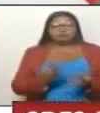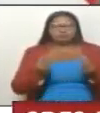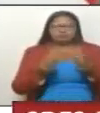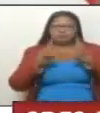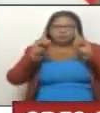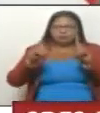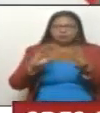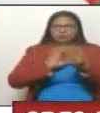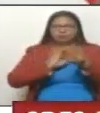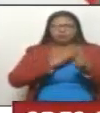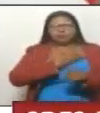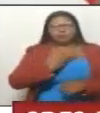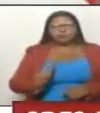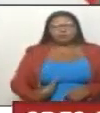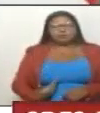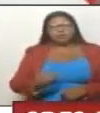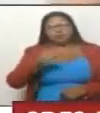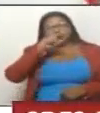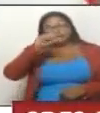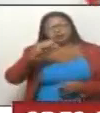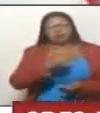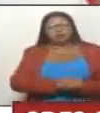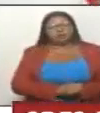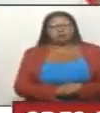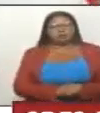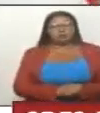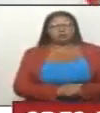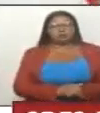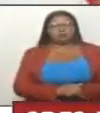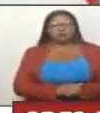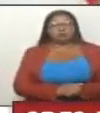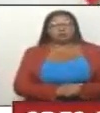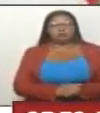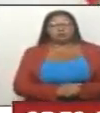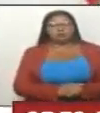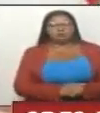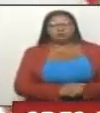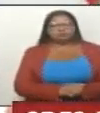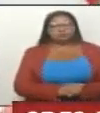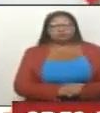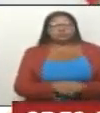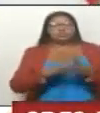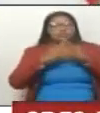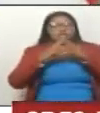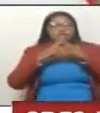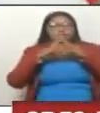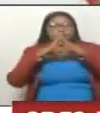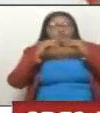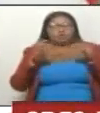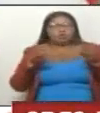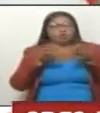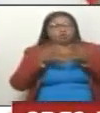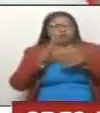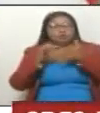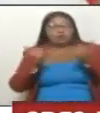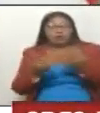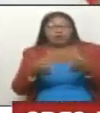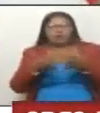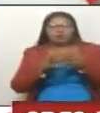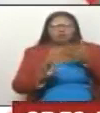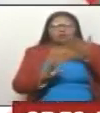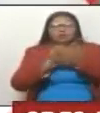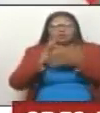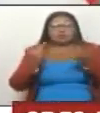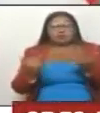del presidente Nicolás Maduro Moros y por supuesto de todo su equipo, donde ocupa un lugar fundamental